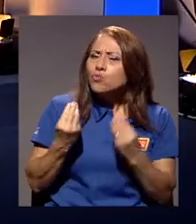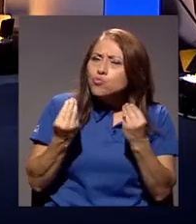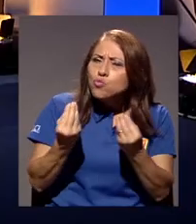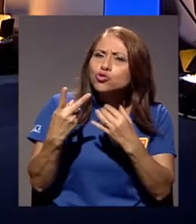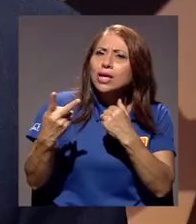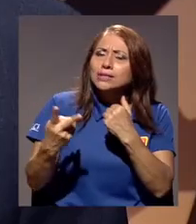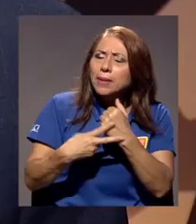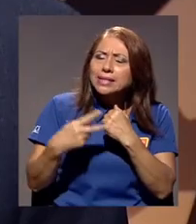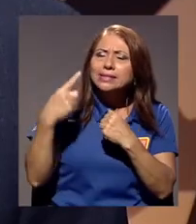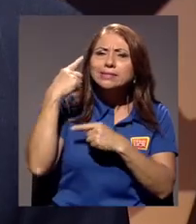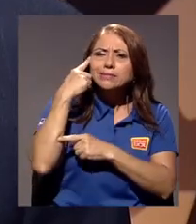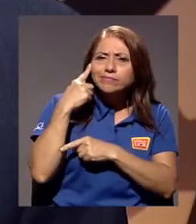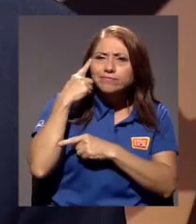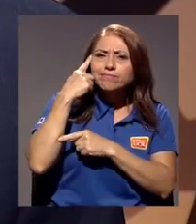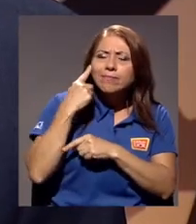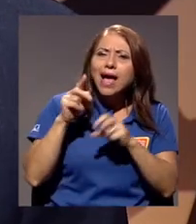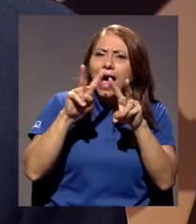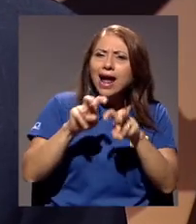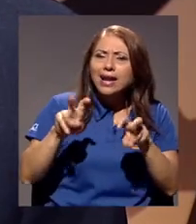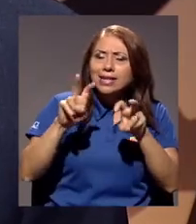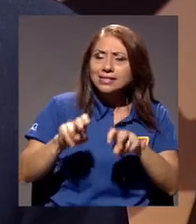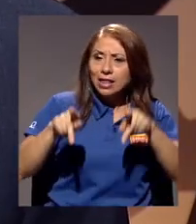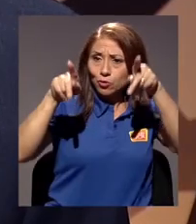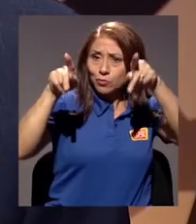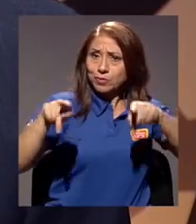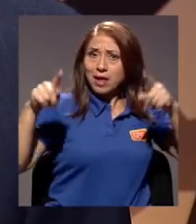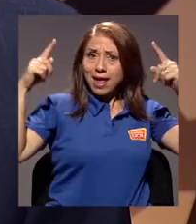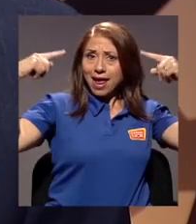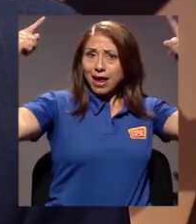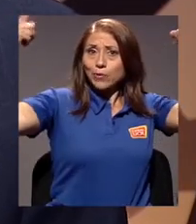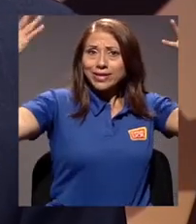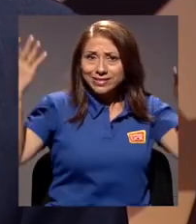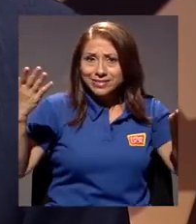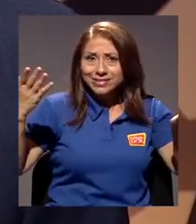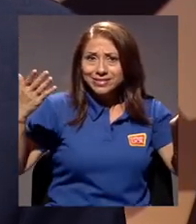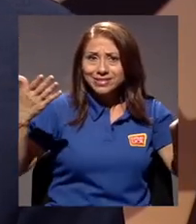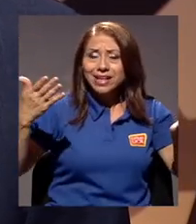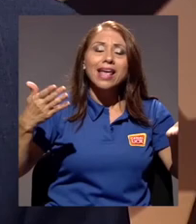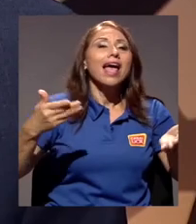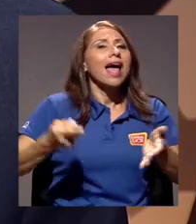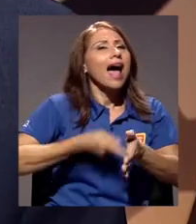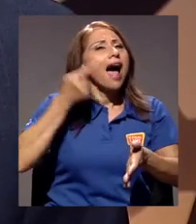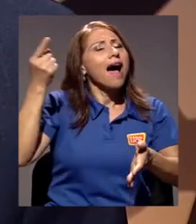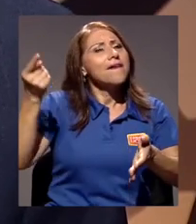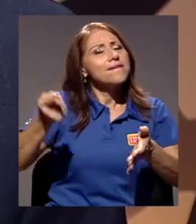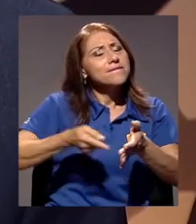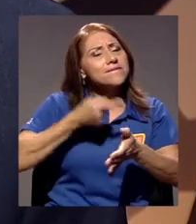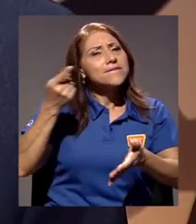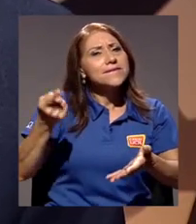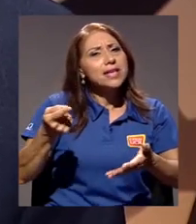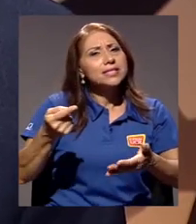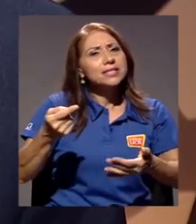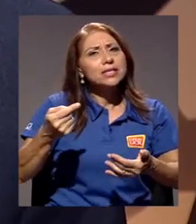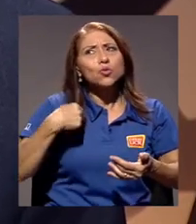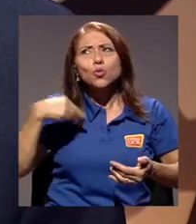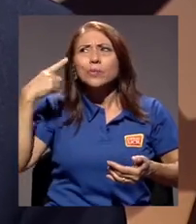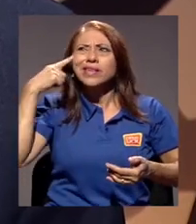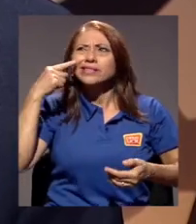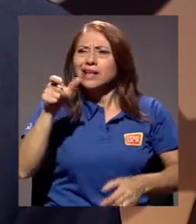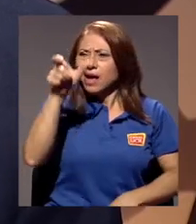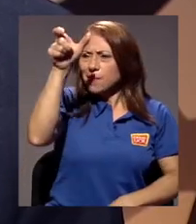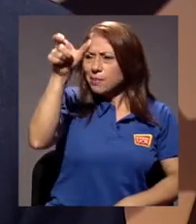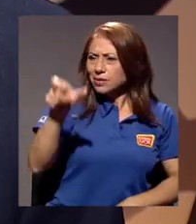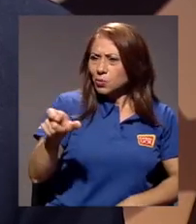grandes héroes y no sólo actualmente a veces hay como una tendencia que el héroe no es